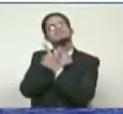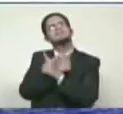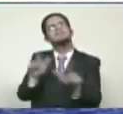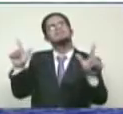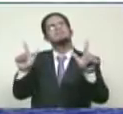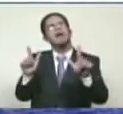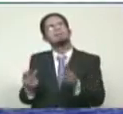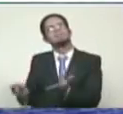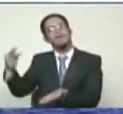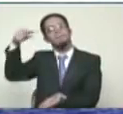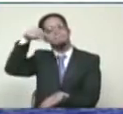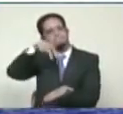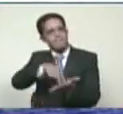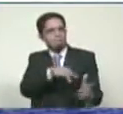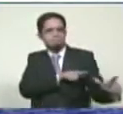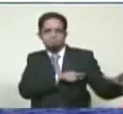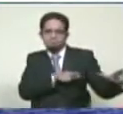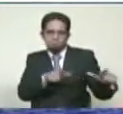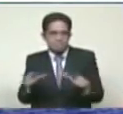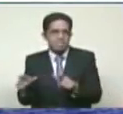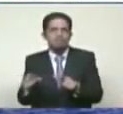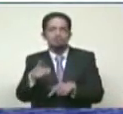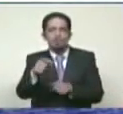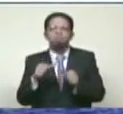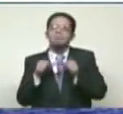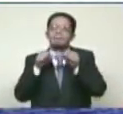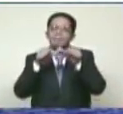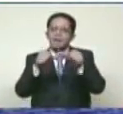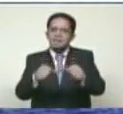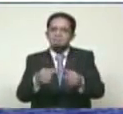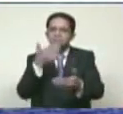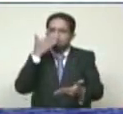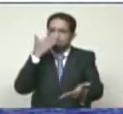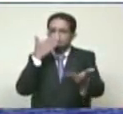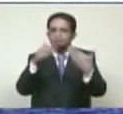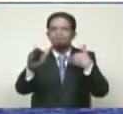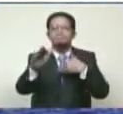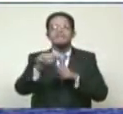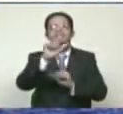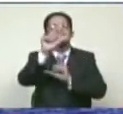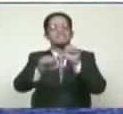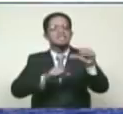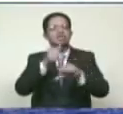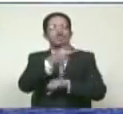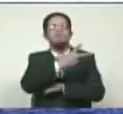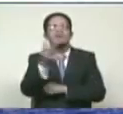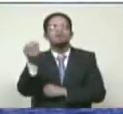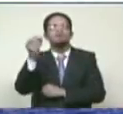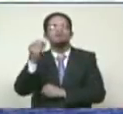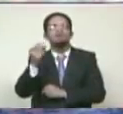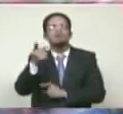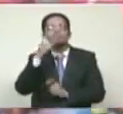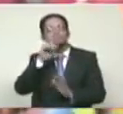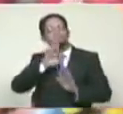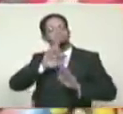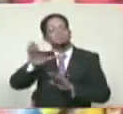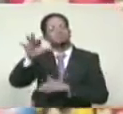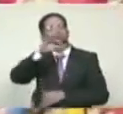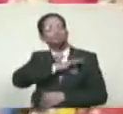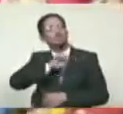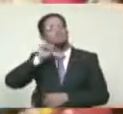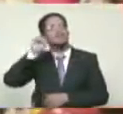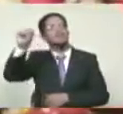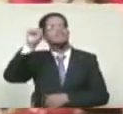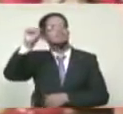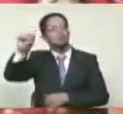pie y listo para continuar su camino del siglo XXI en socialismo, en